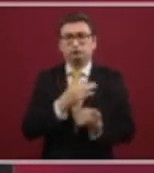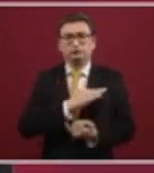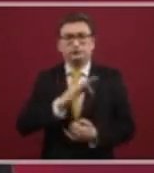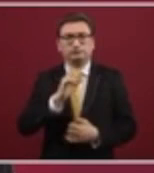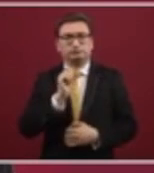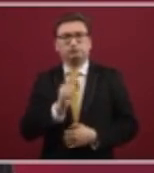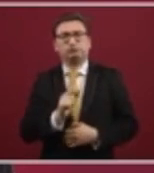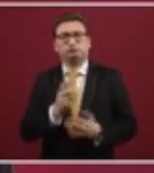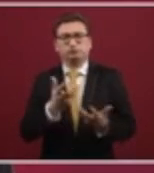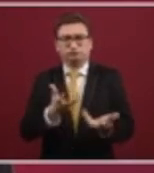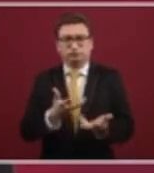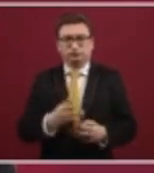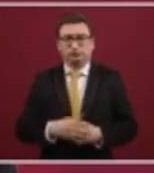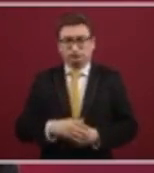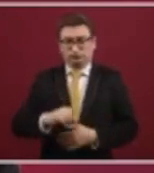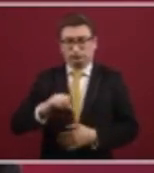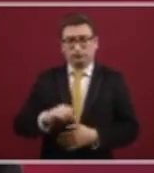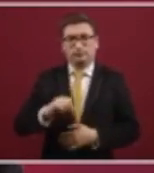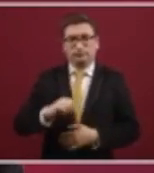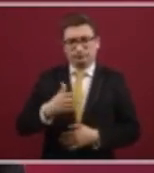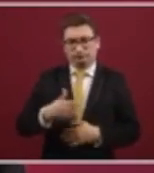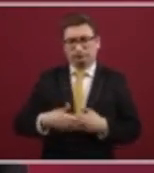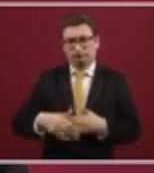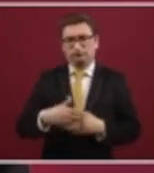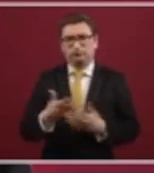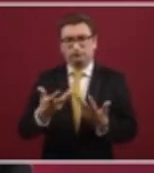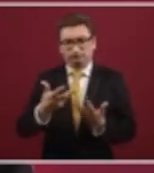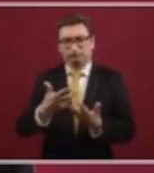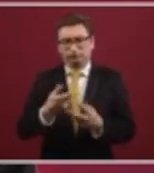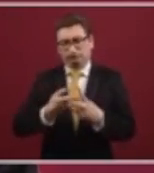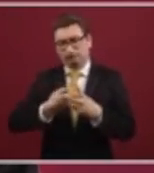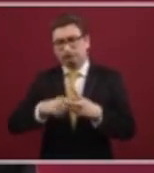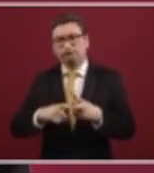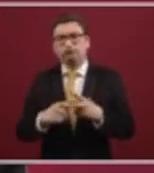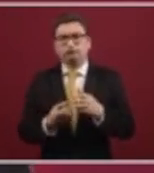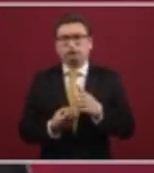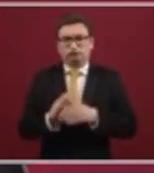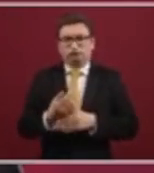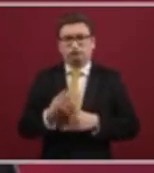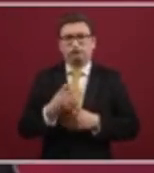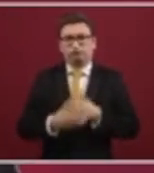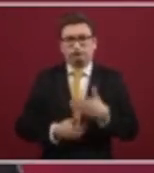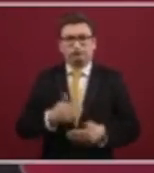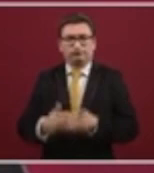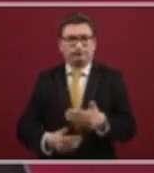que el día de hoy va a iniciar